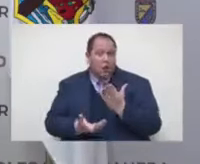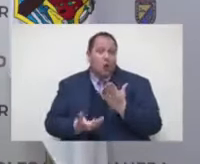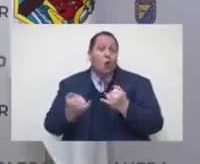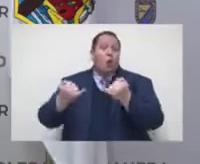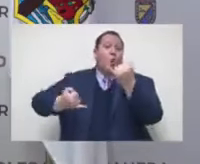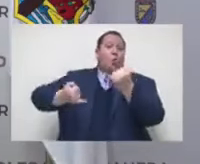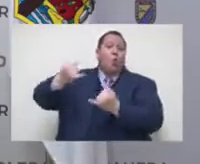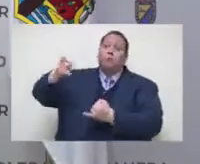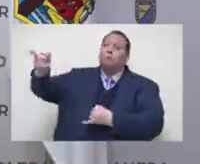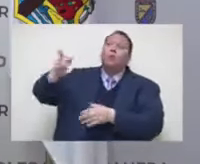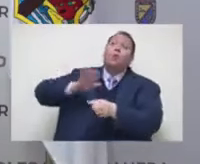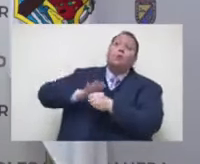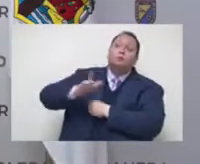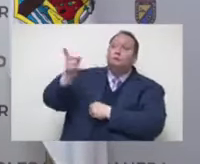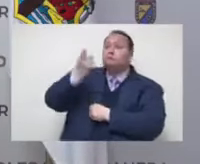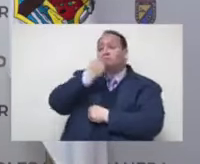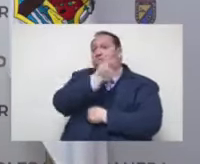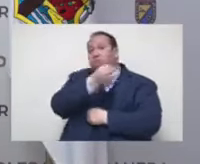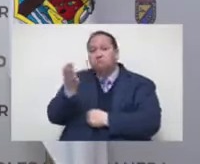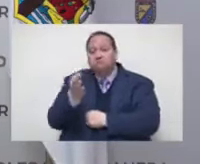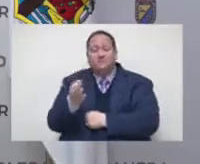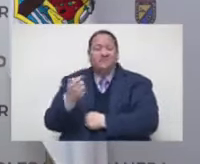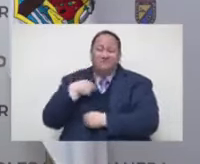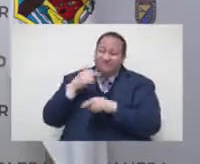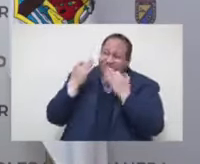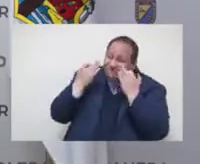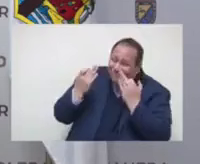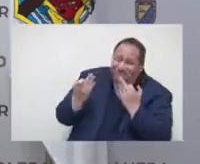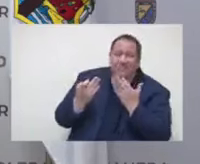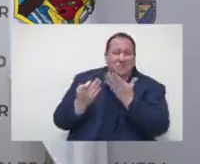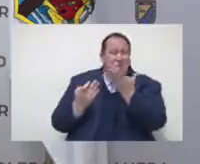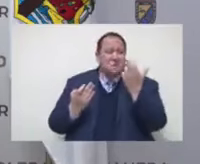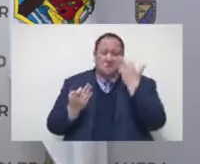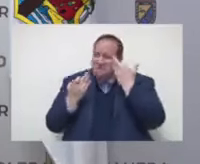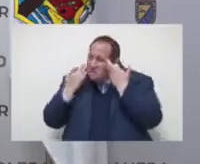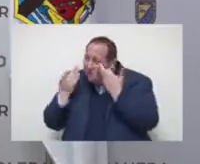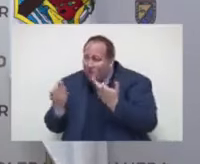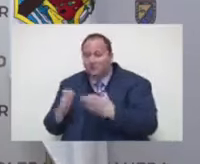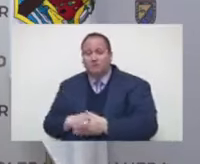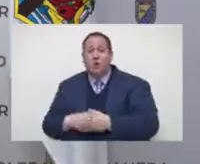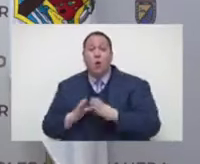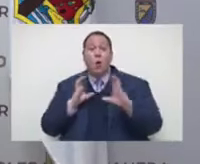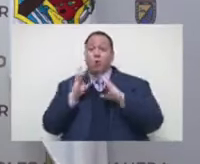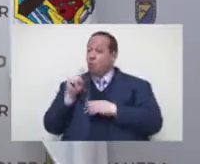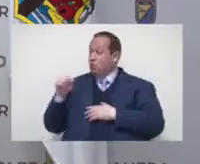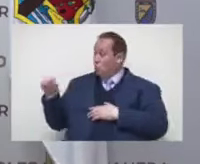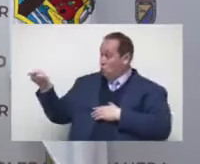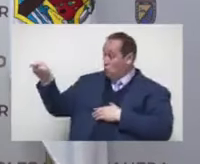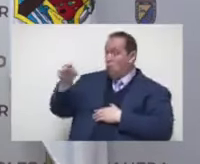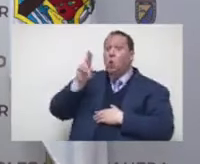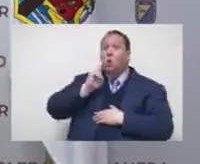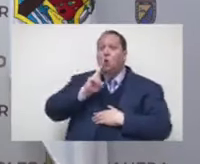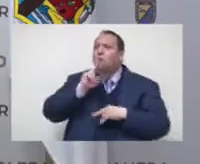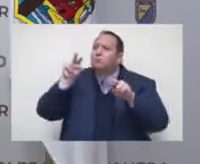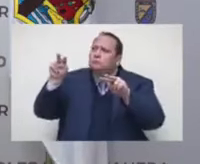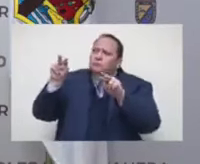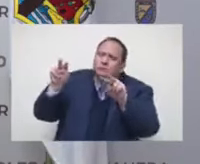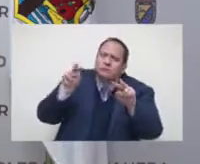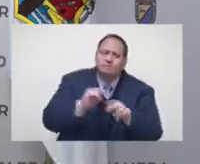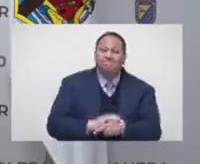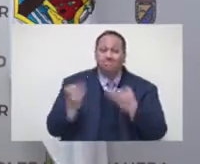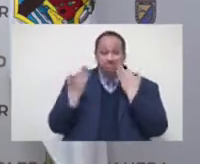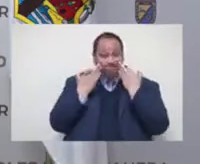juez hace estas referencias. Yo la verdad es que lo que hemos visto y lo hemos visto todos aquí, y ustedes como medios de comunicación que siguen las noticias,